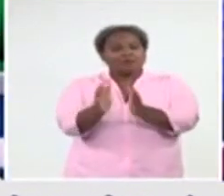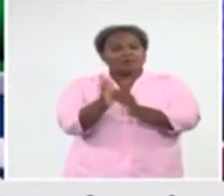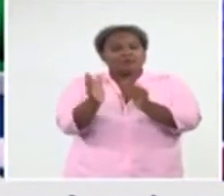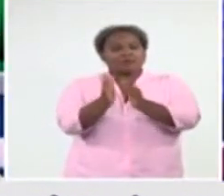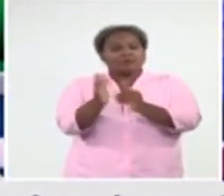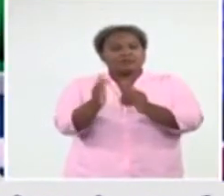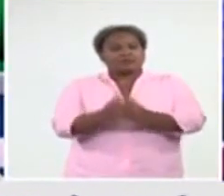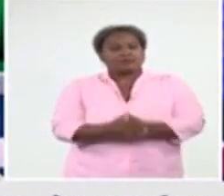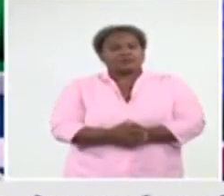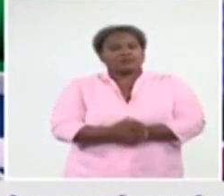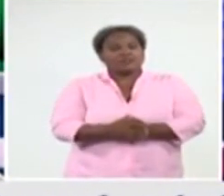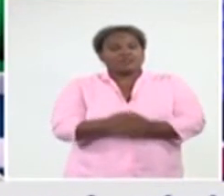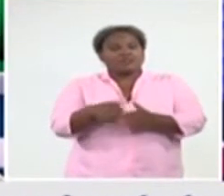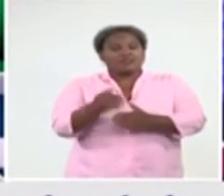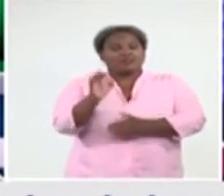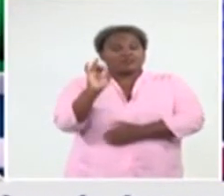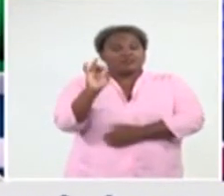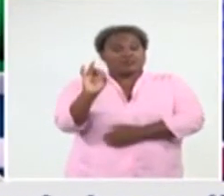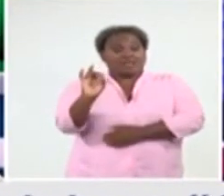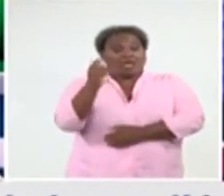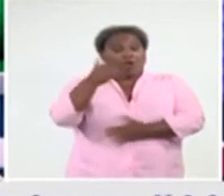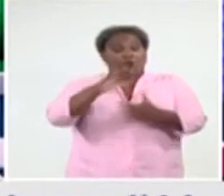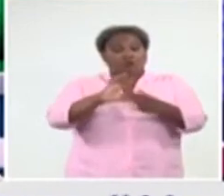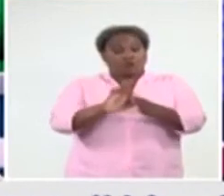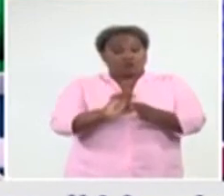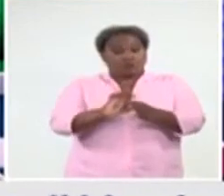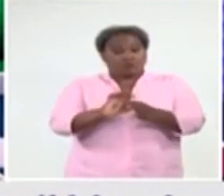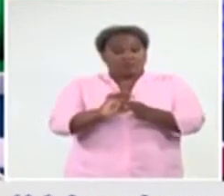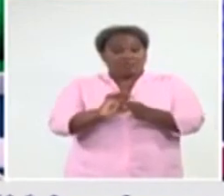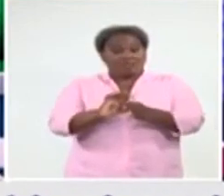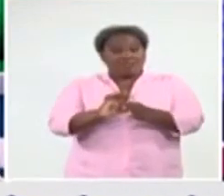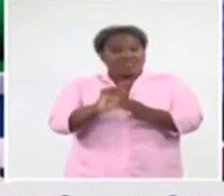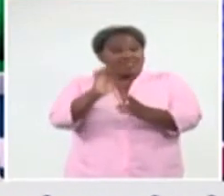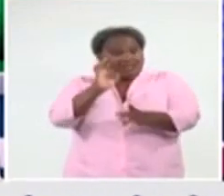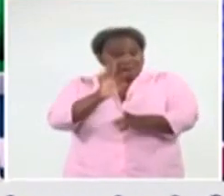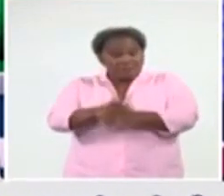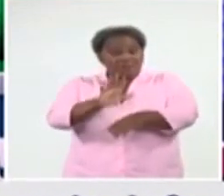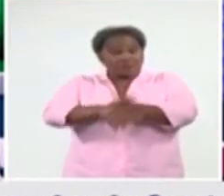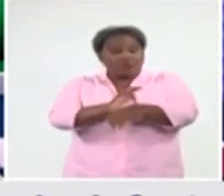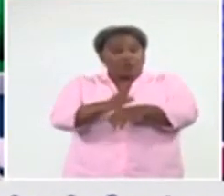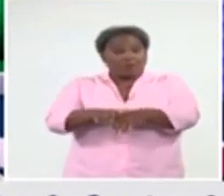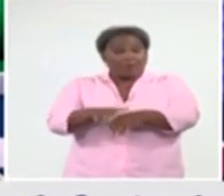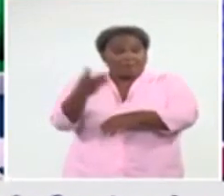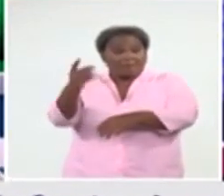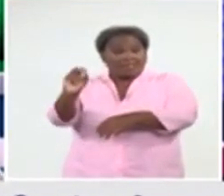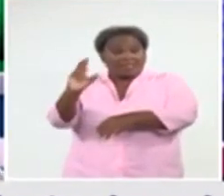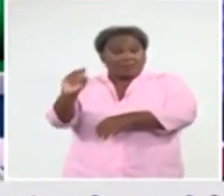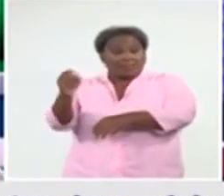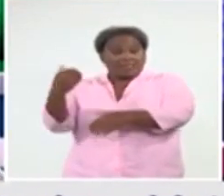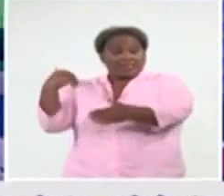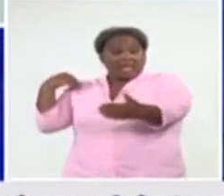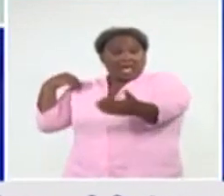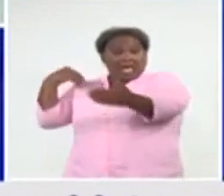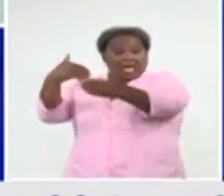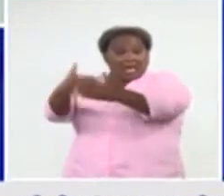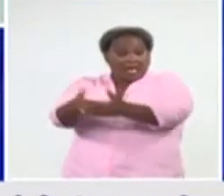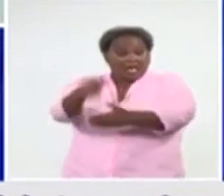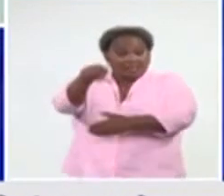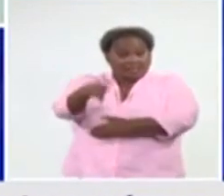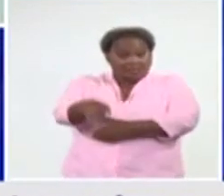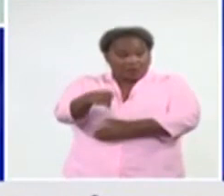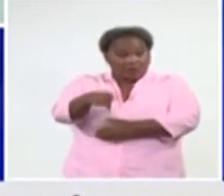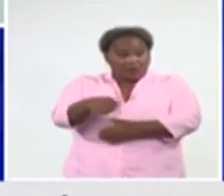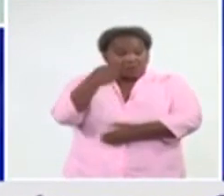hasta el día 7 de agosto, desde el principio de la pandemia, que es la próxima pantalla, pues vemos que Estados